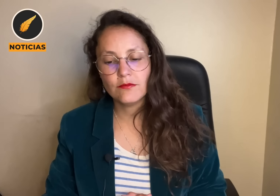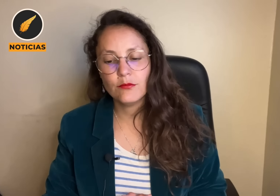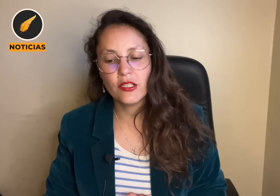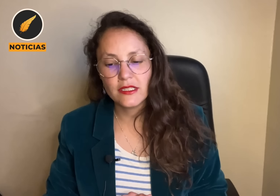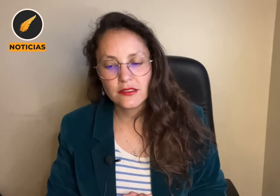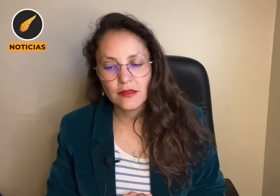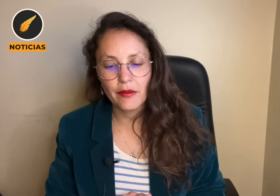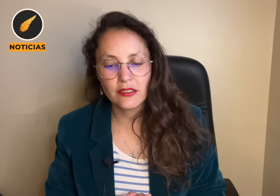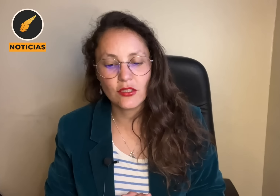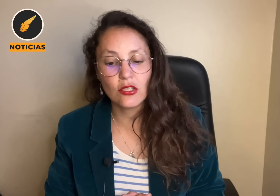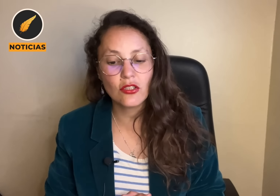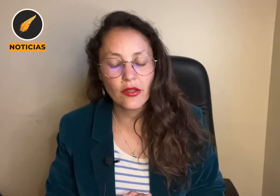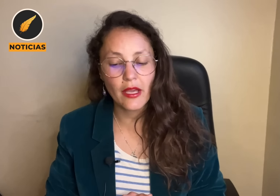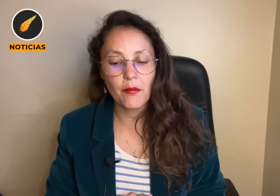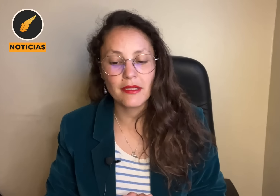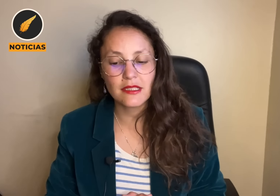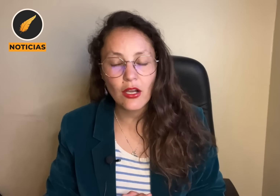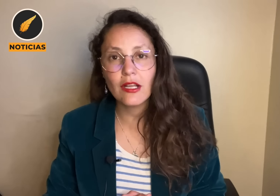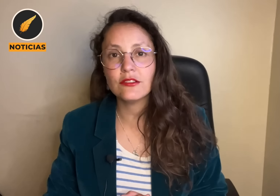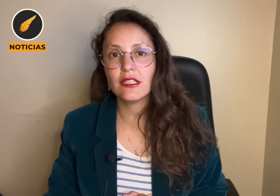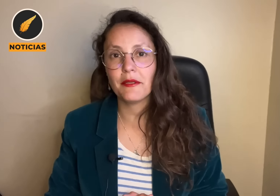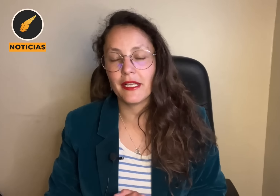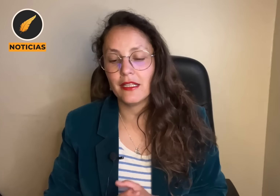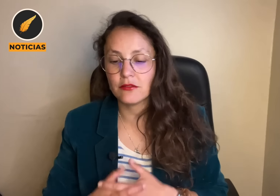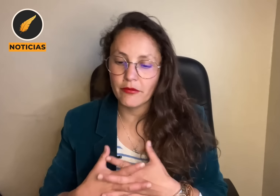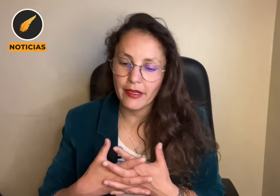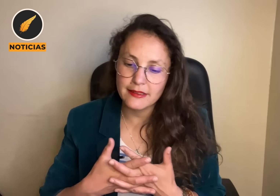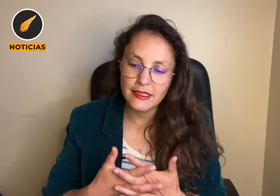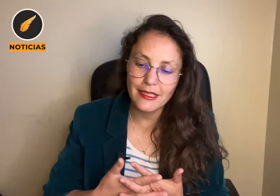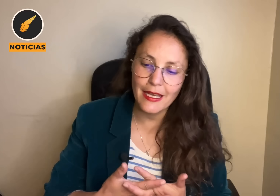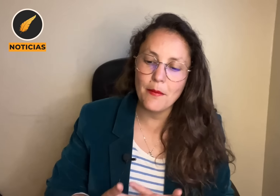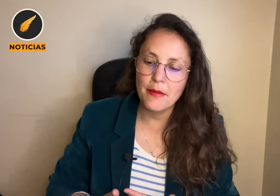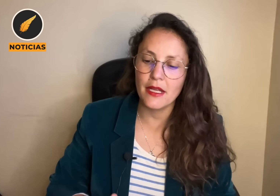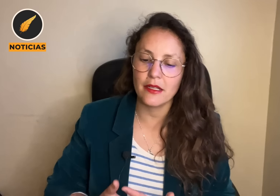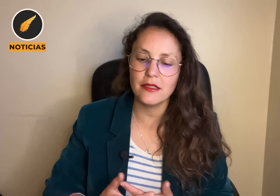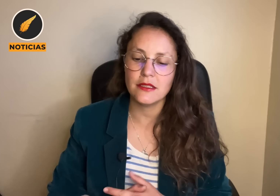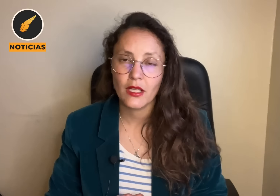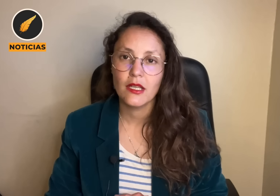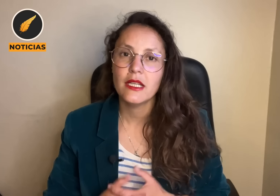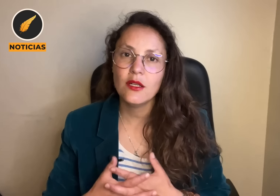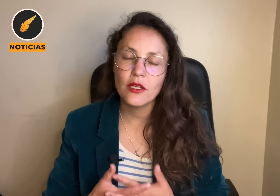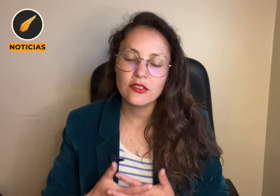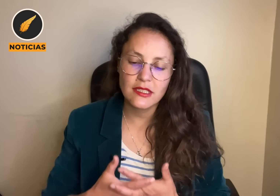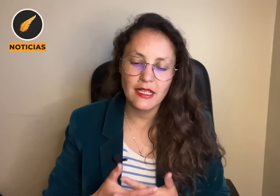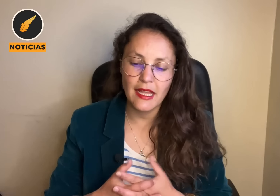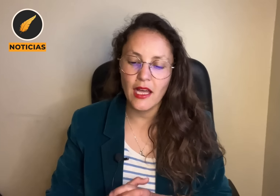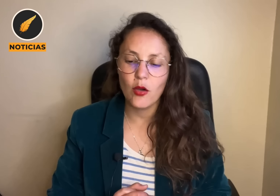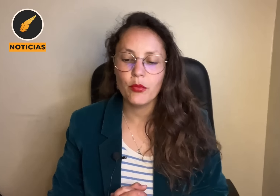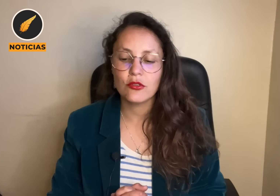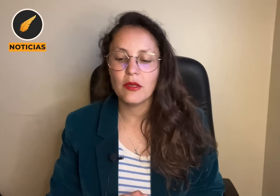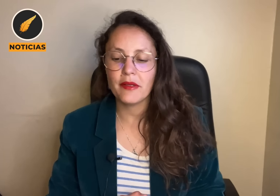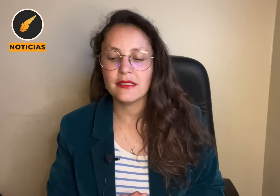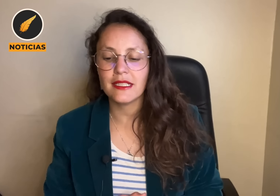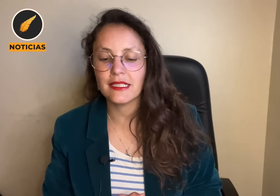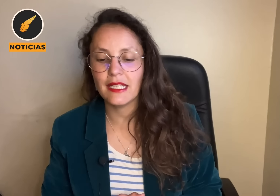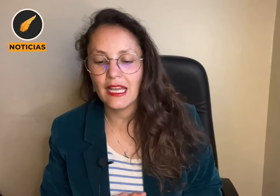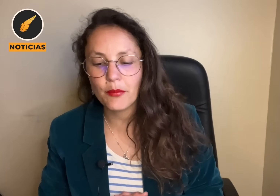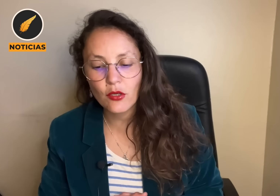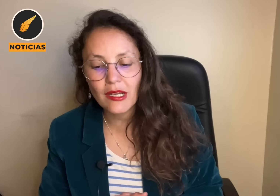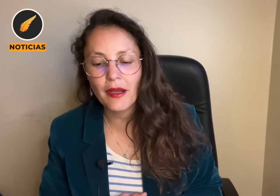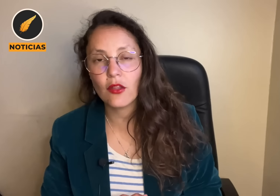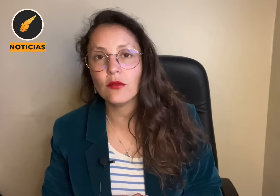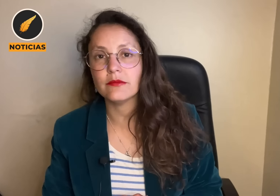lado, Boric apareció el otro día, pasado las 11 de la mañana, vale decir el día viernes, y luego se traslada a un punto de prensa que